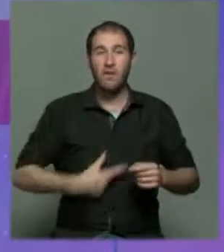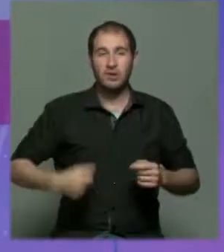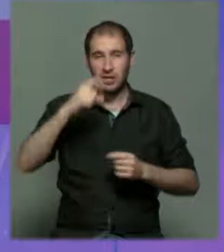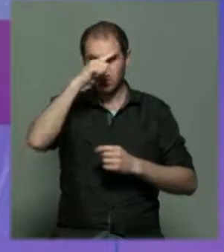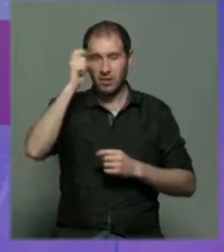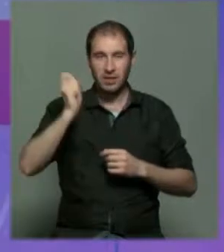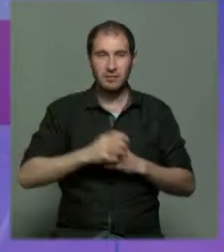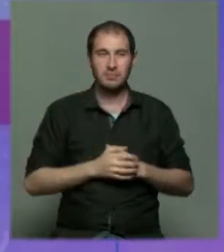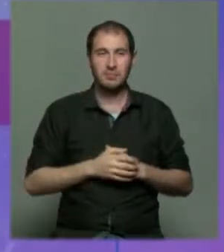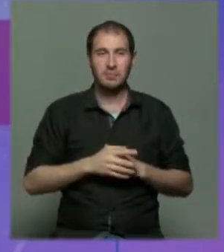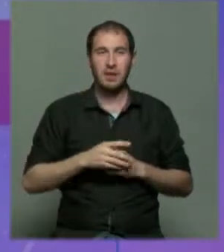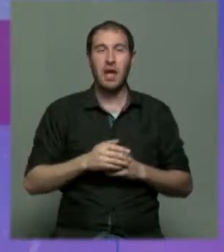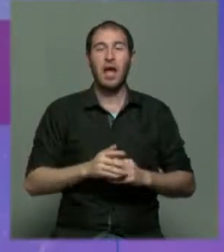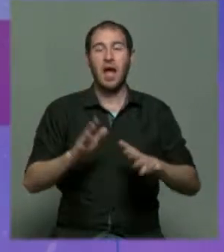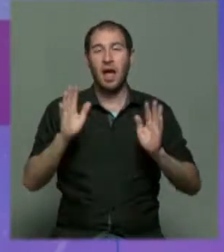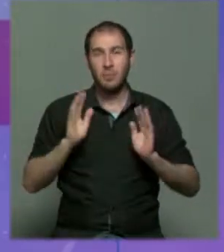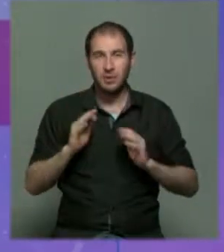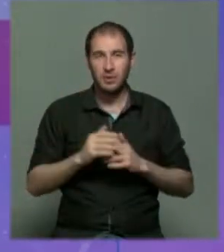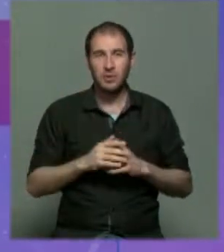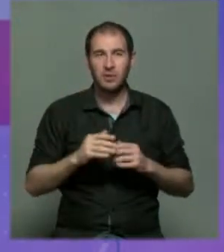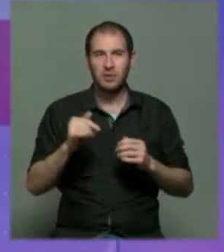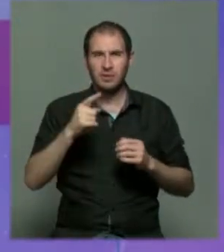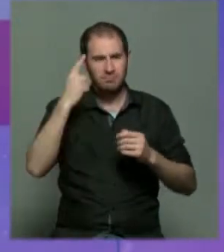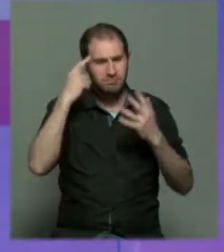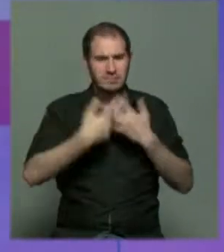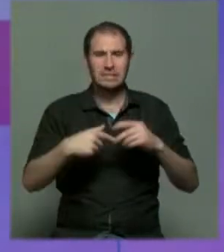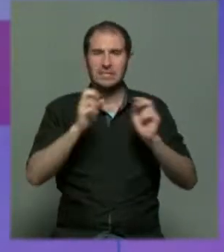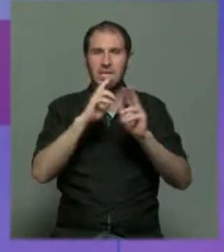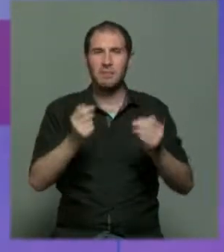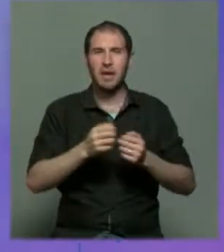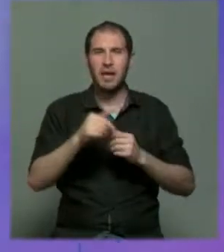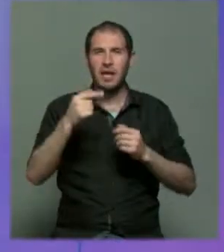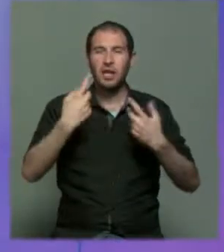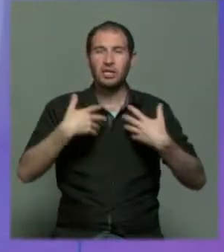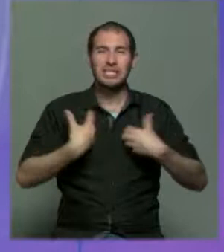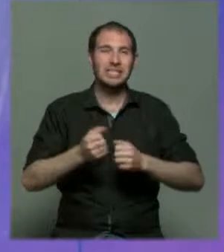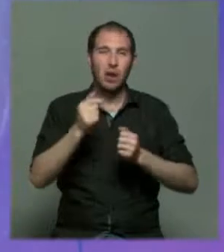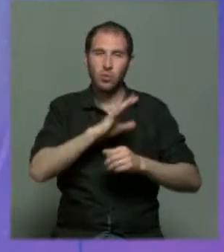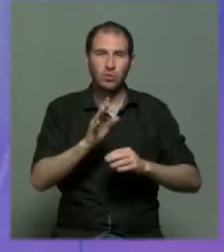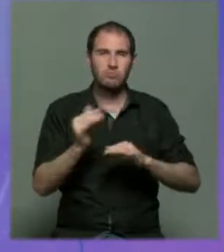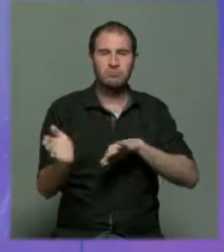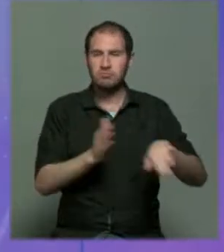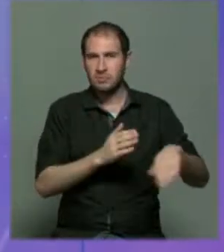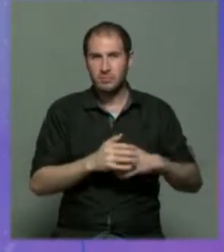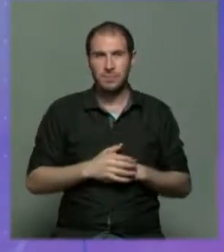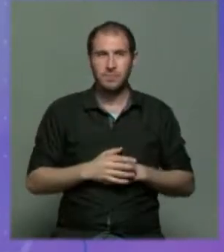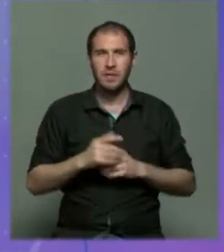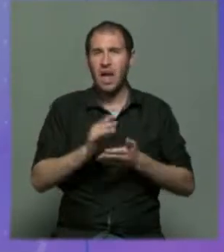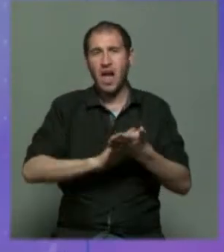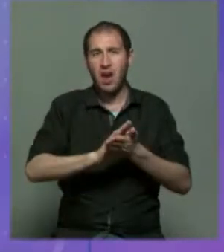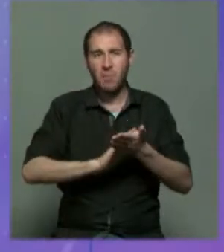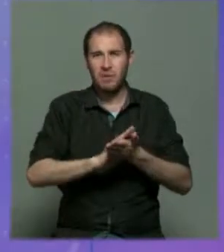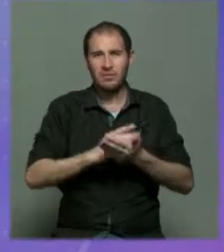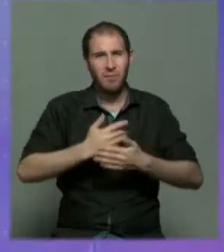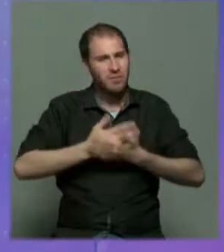nacional, que han corrido quizás del razonamiento del tema de lo nocivo para la salud, han entendido que no era el argumento al menos